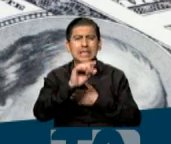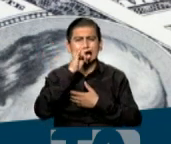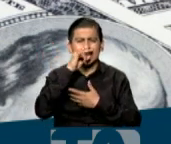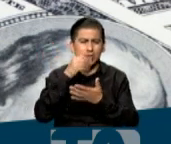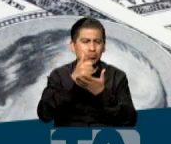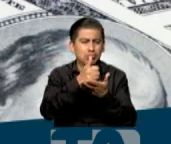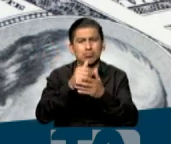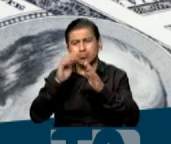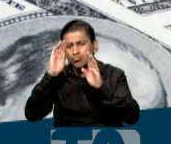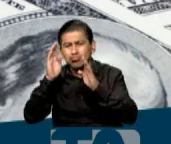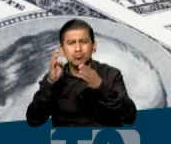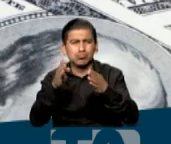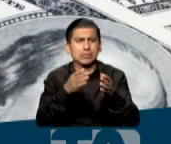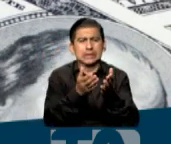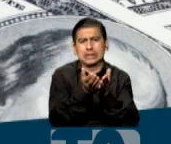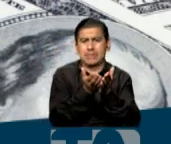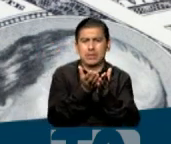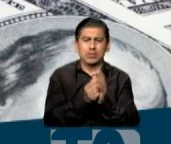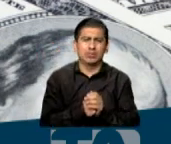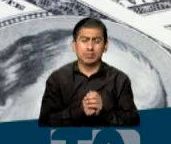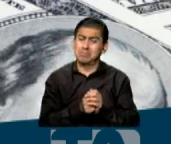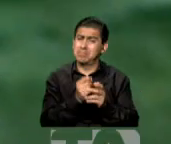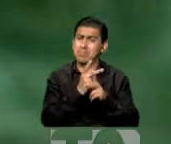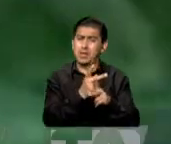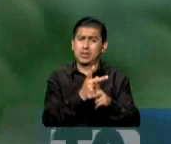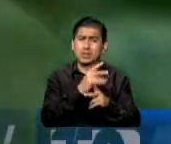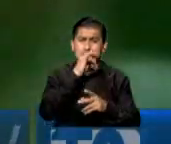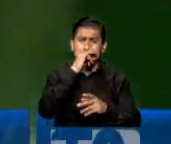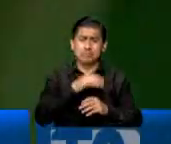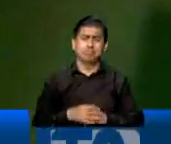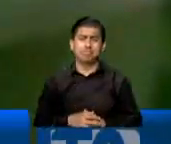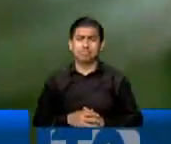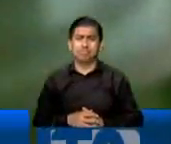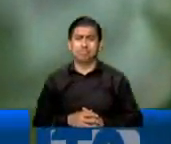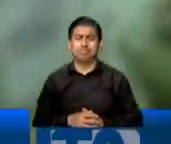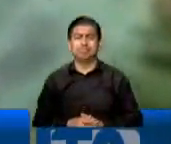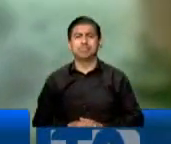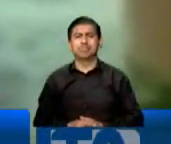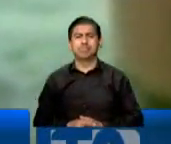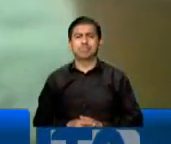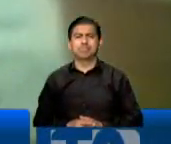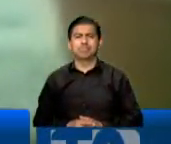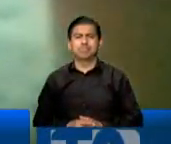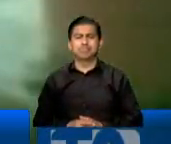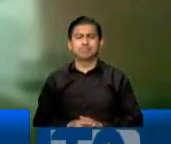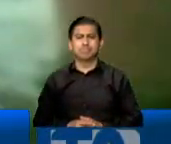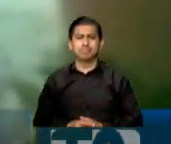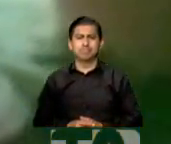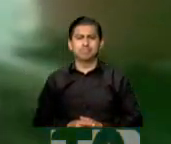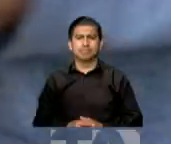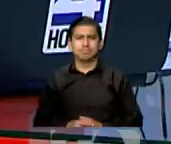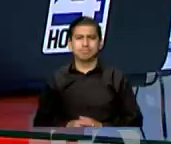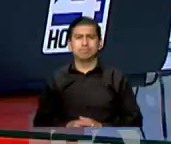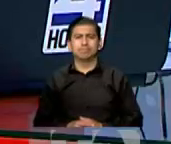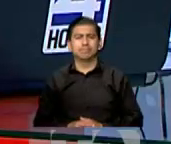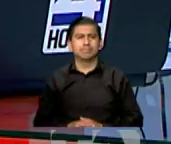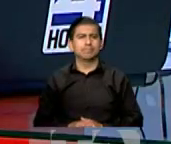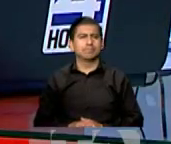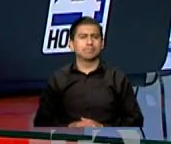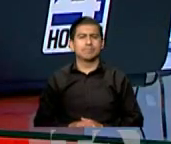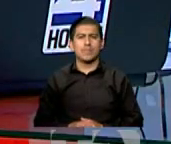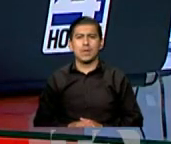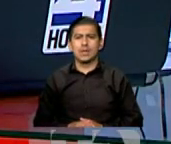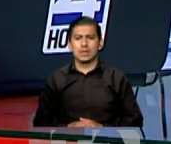a través de la activación del sistema de protección social. En Quito, Daniela Valencia, 24 horas.